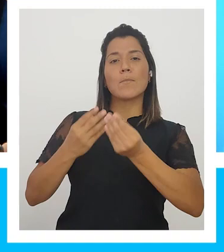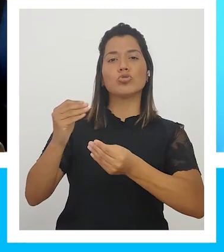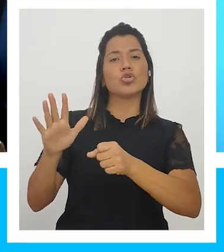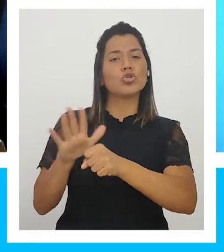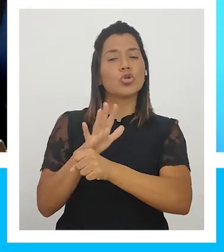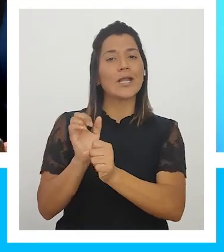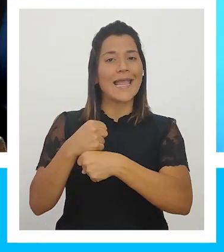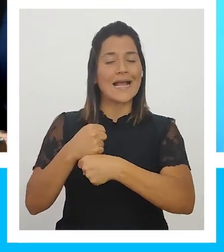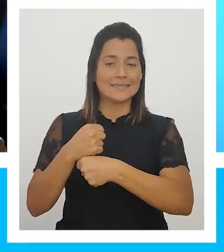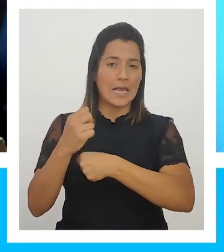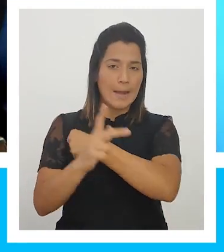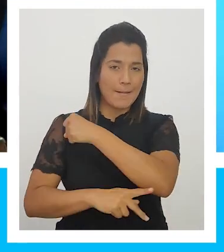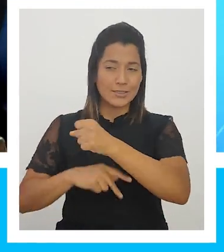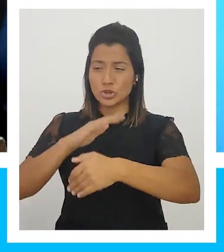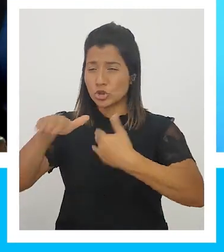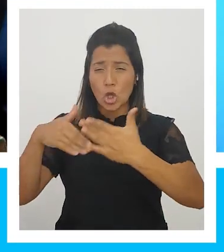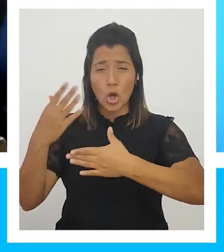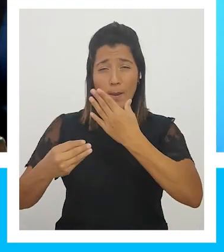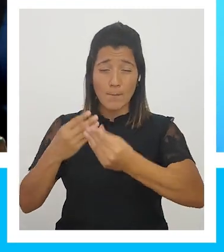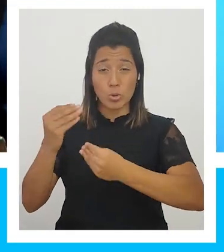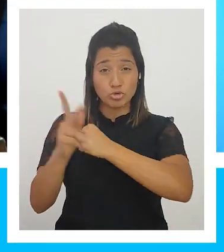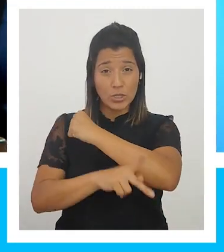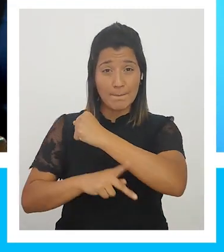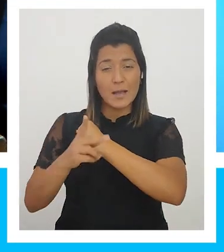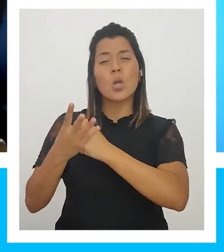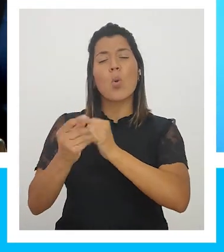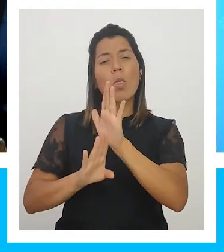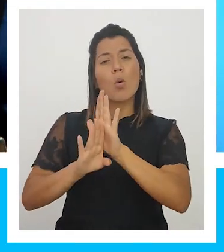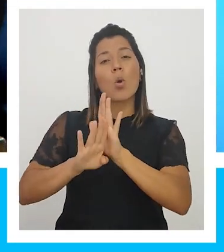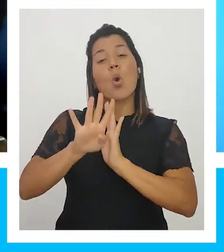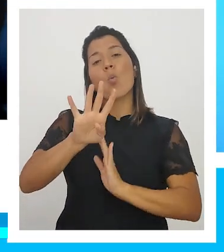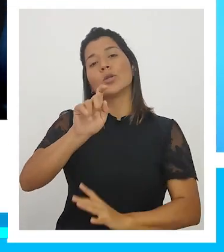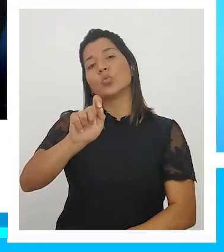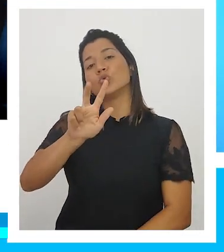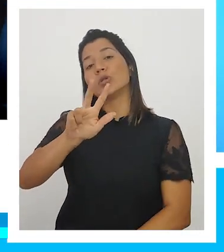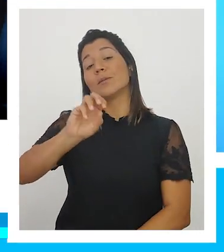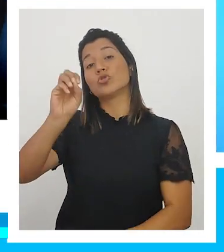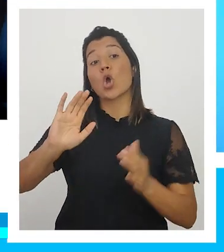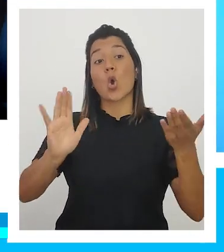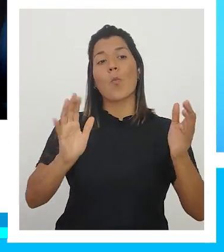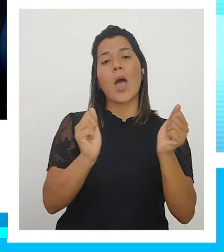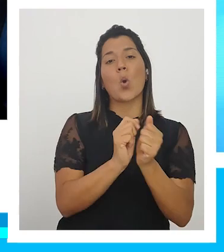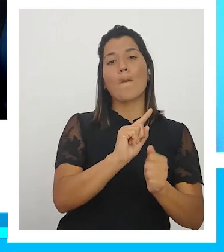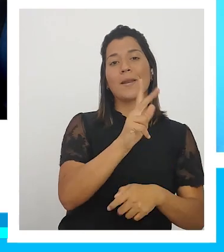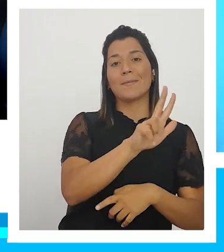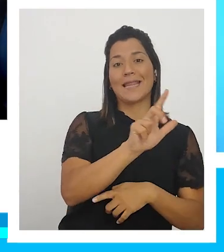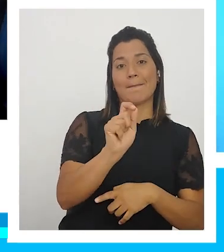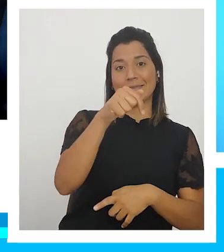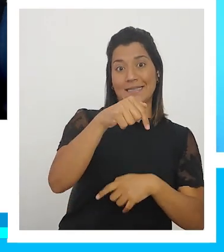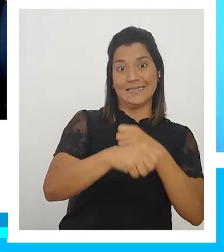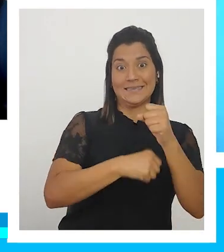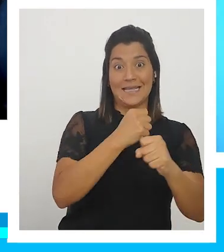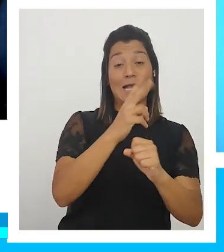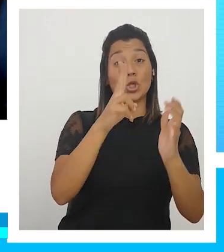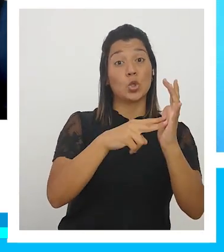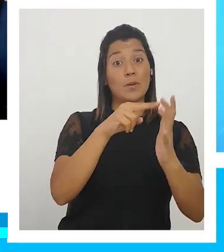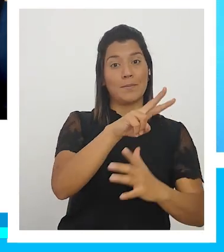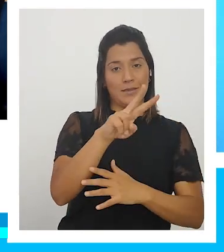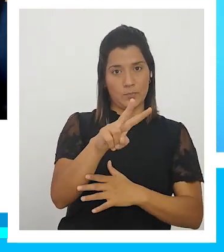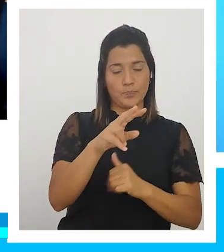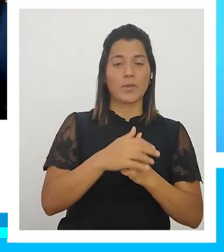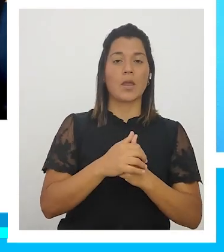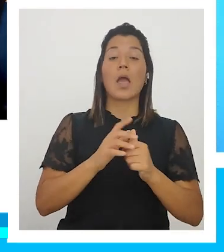creció 4.3% con respecto al primer trimestre de 2022. Pero tenemos un indicador que se le va